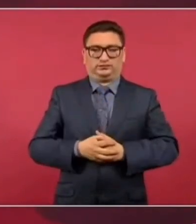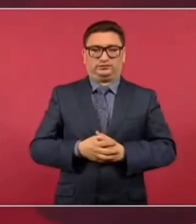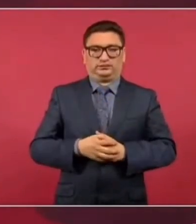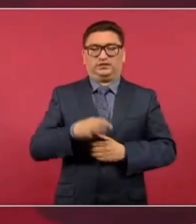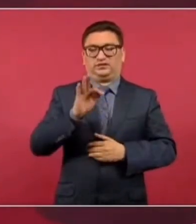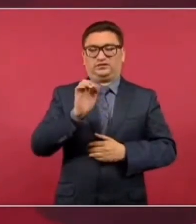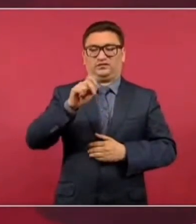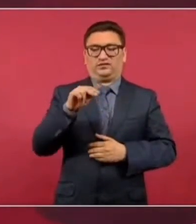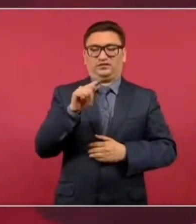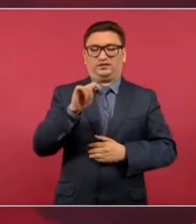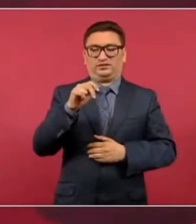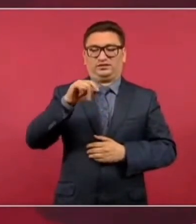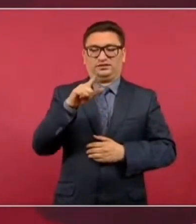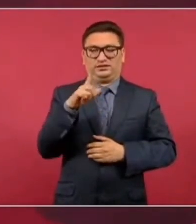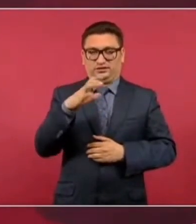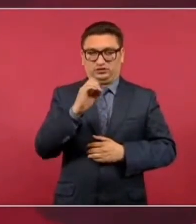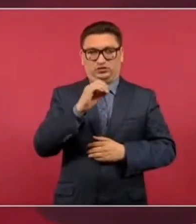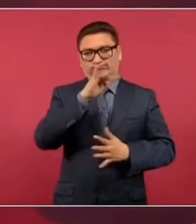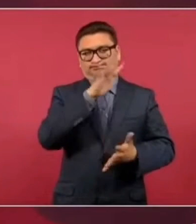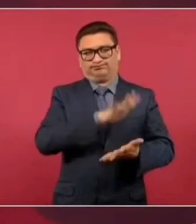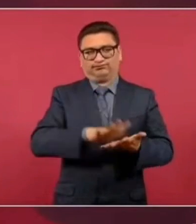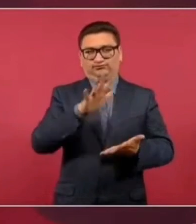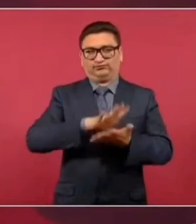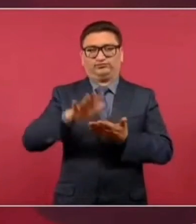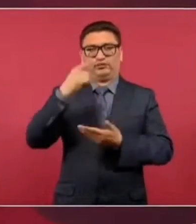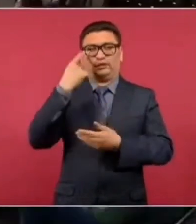el fentanilo para